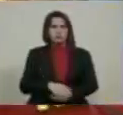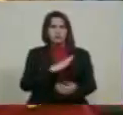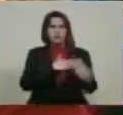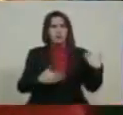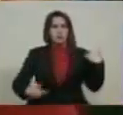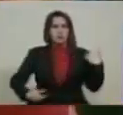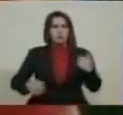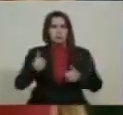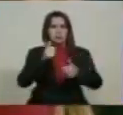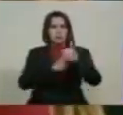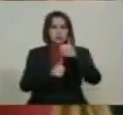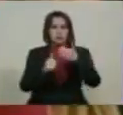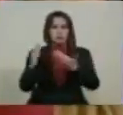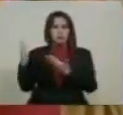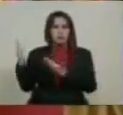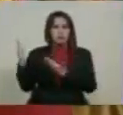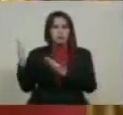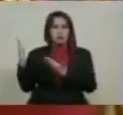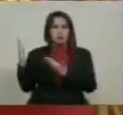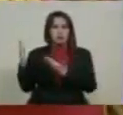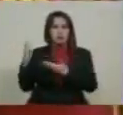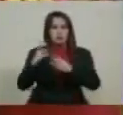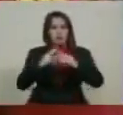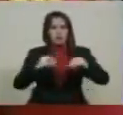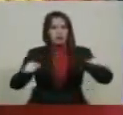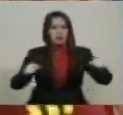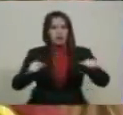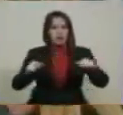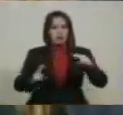vicepresidente territorial para el Táchira.